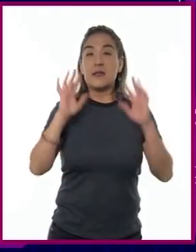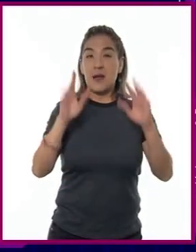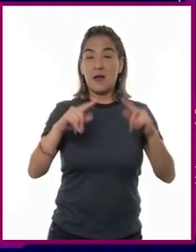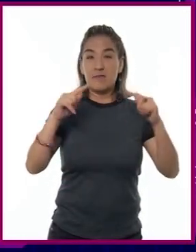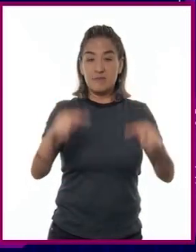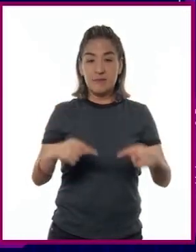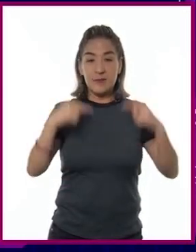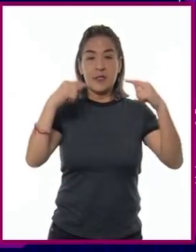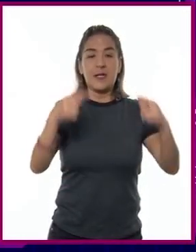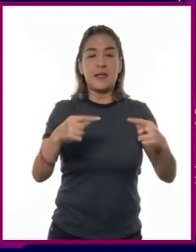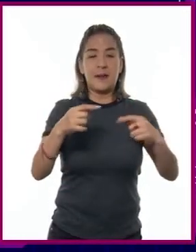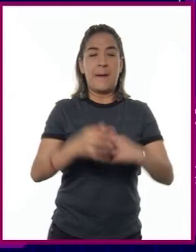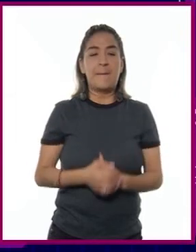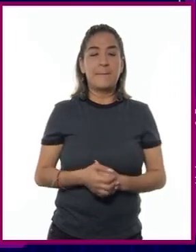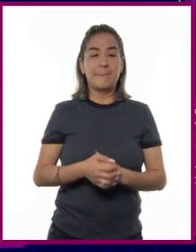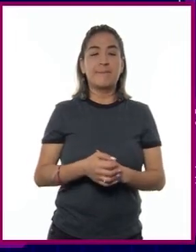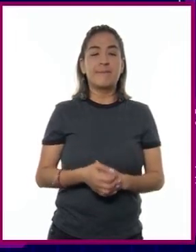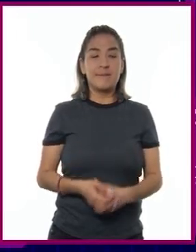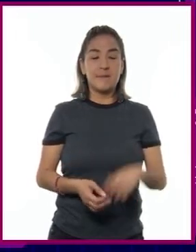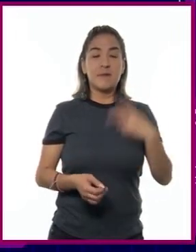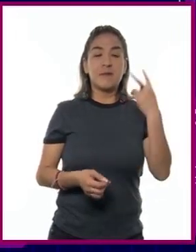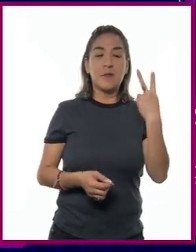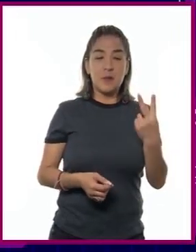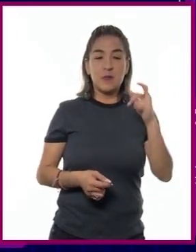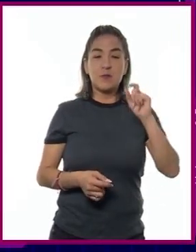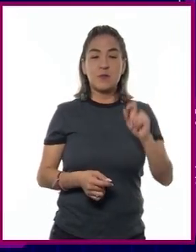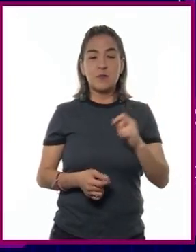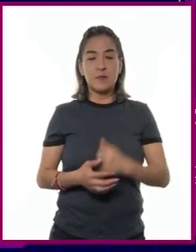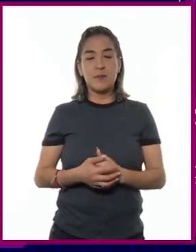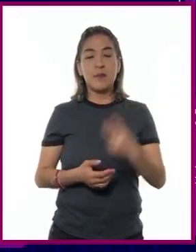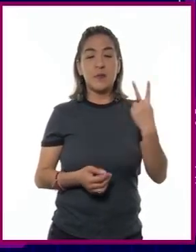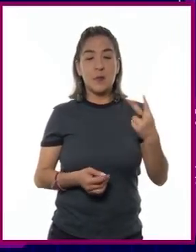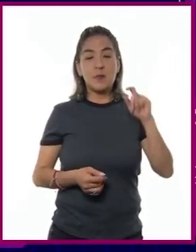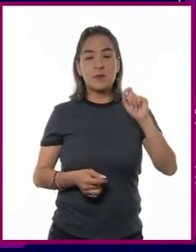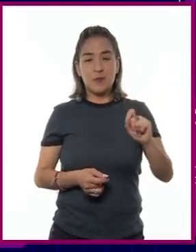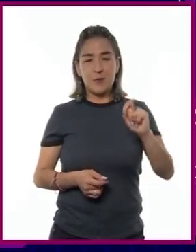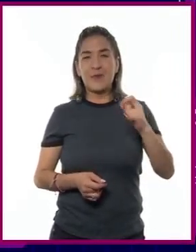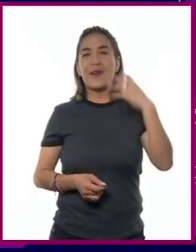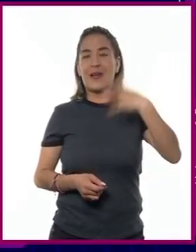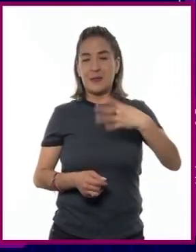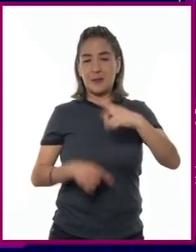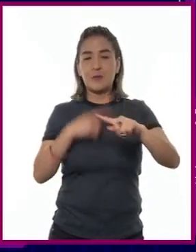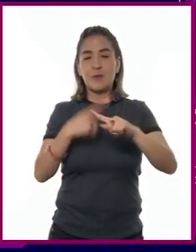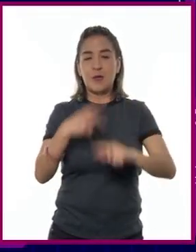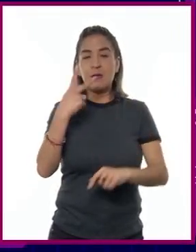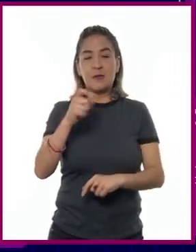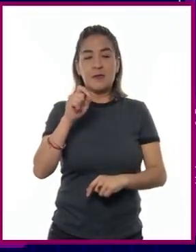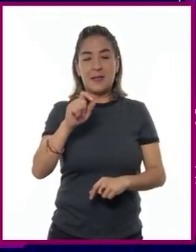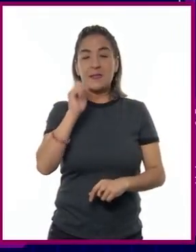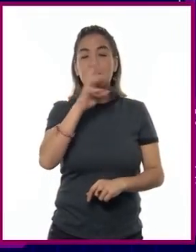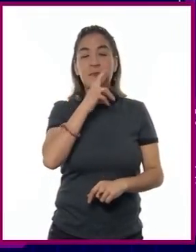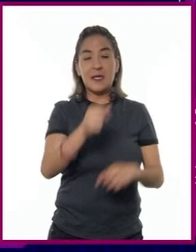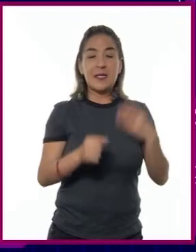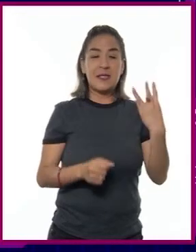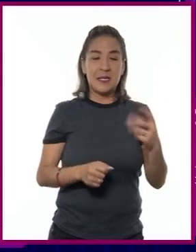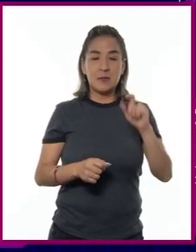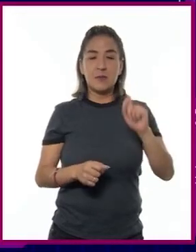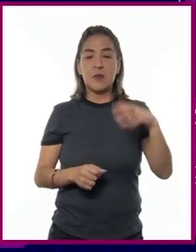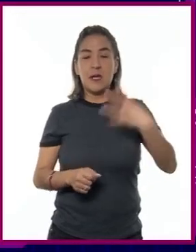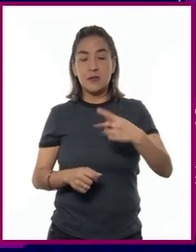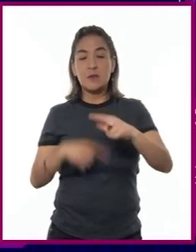elevar 2.5 centímetros al cuadrado, se obtiene 6.25 centímetros